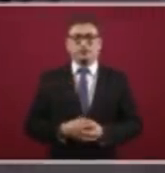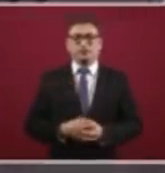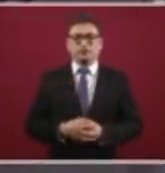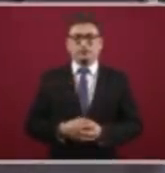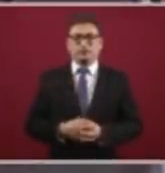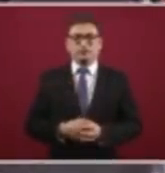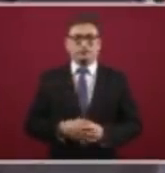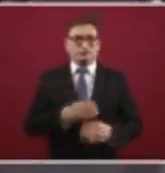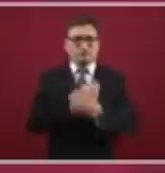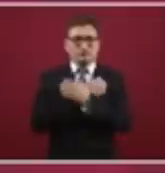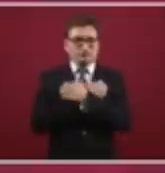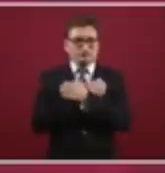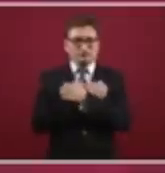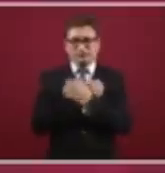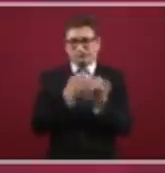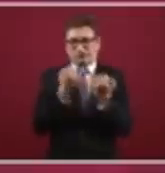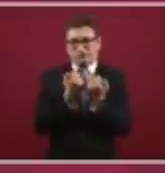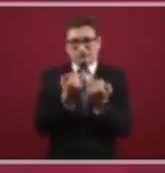educativa